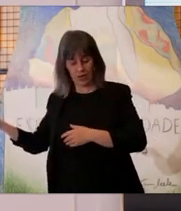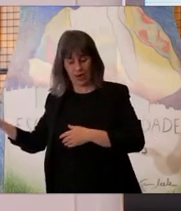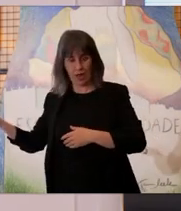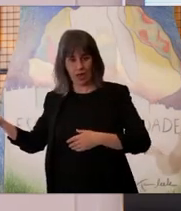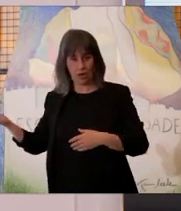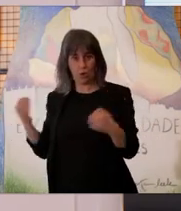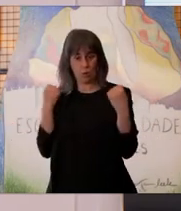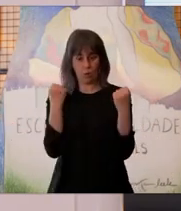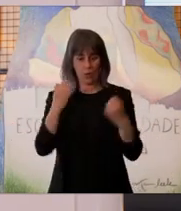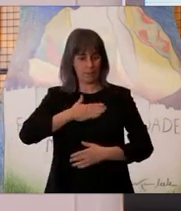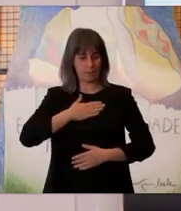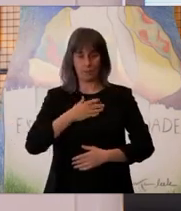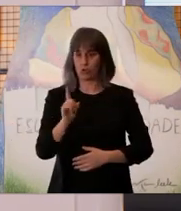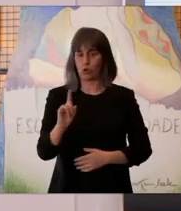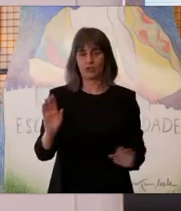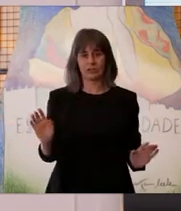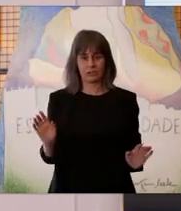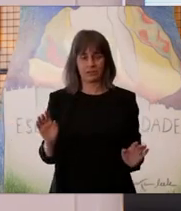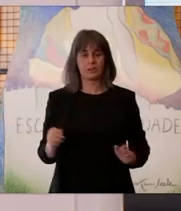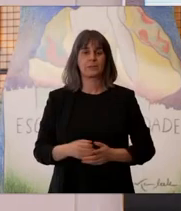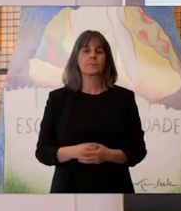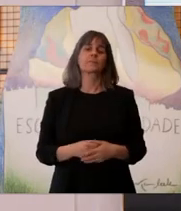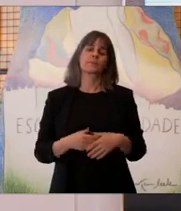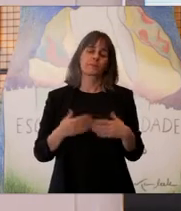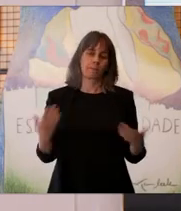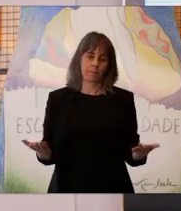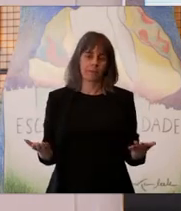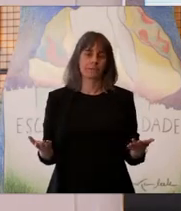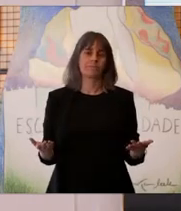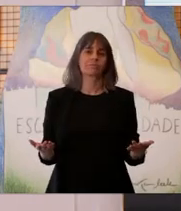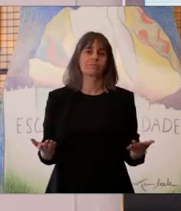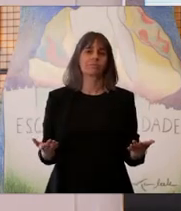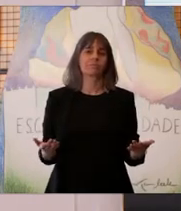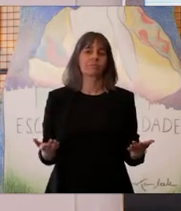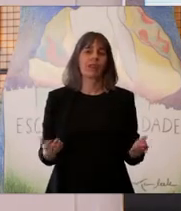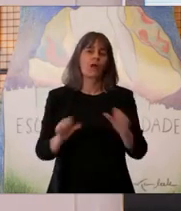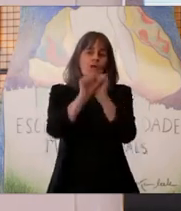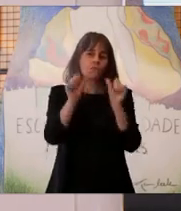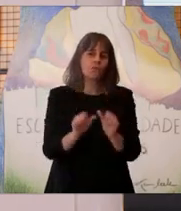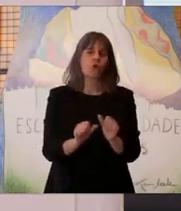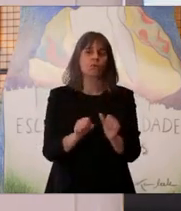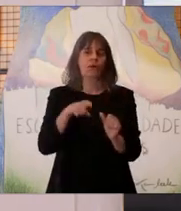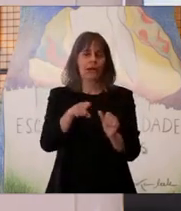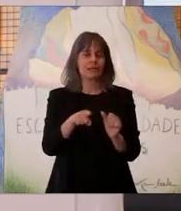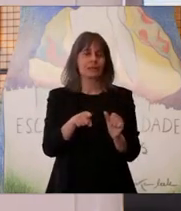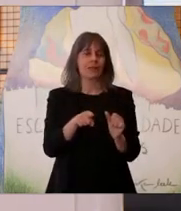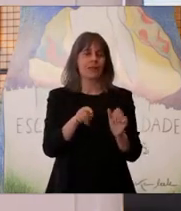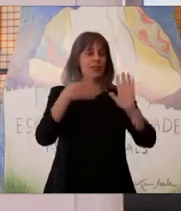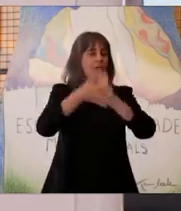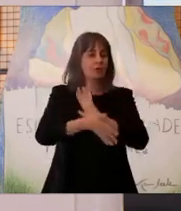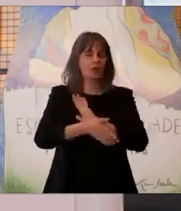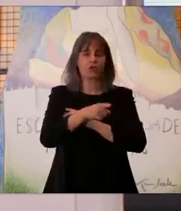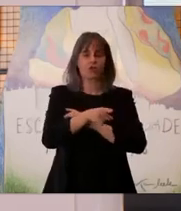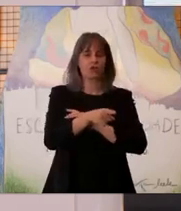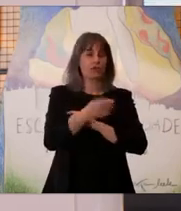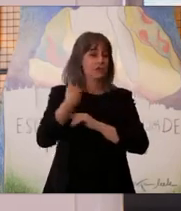pertenece también a las mujeres y por lo tanto esa esa forma es imaginario que hemos